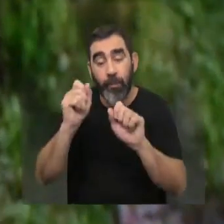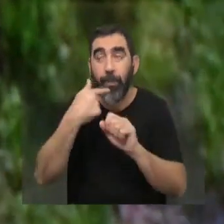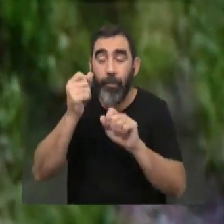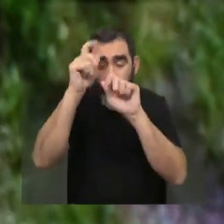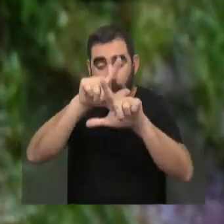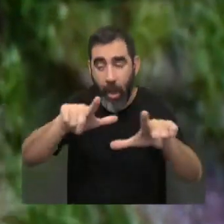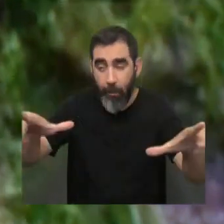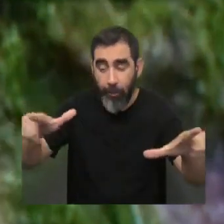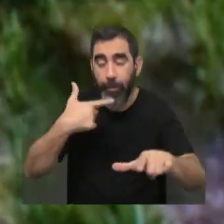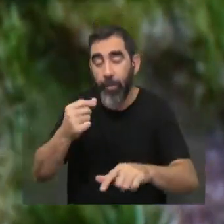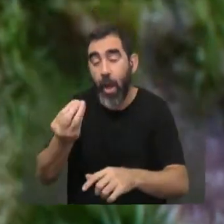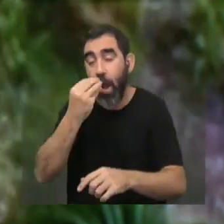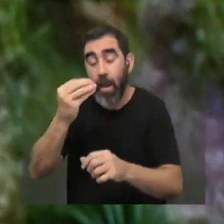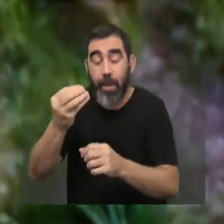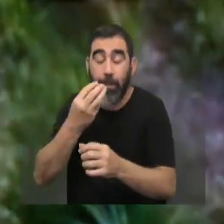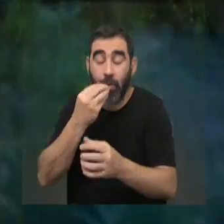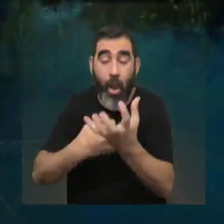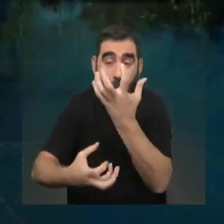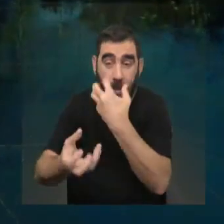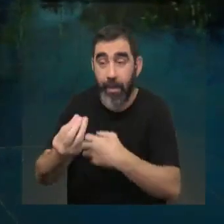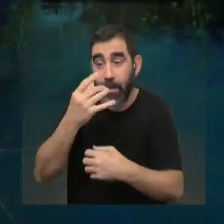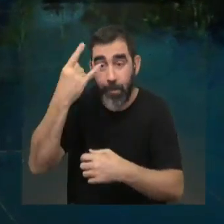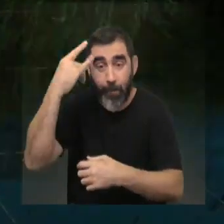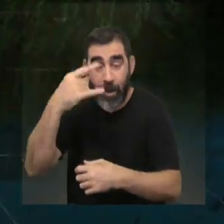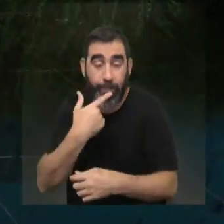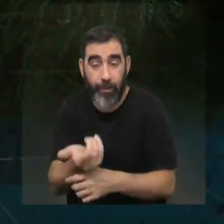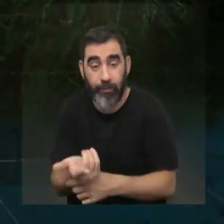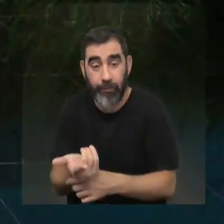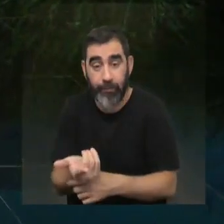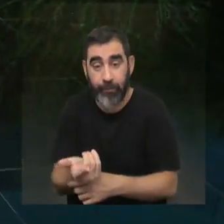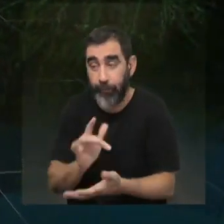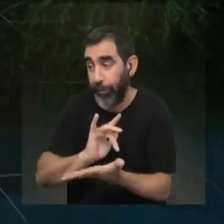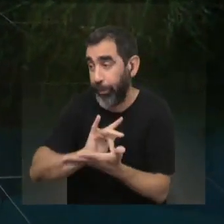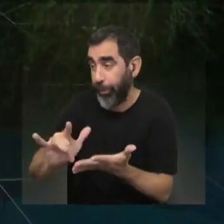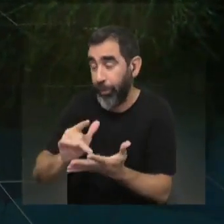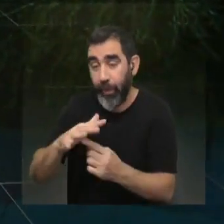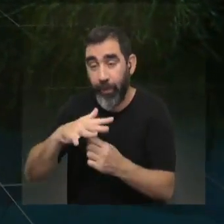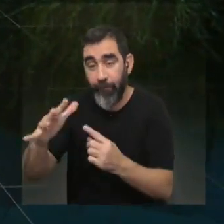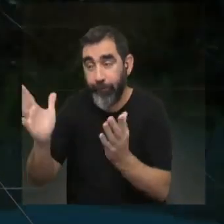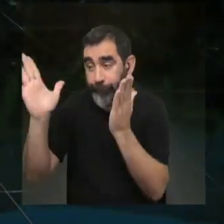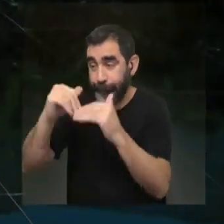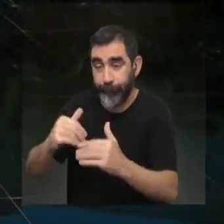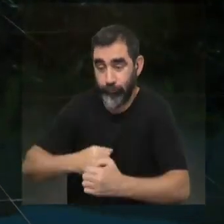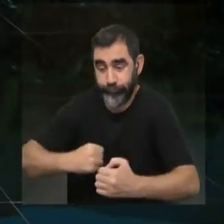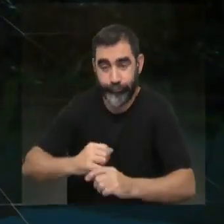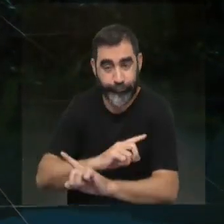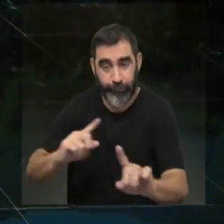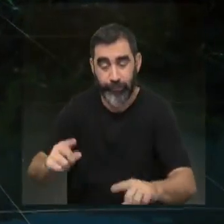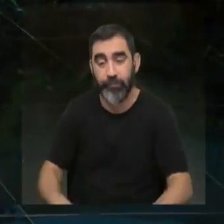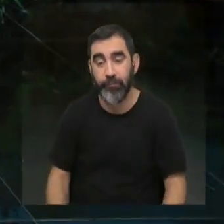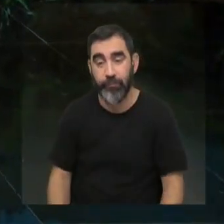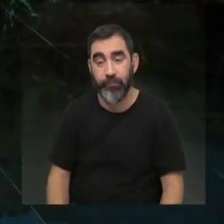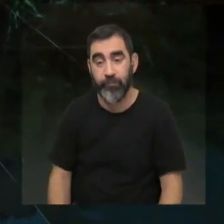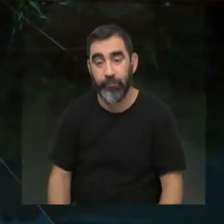dedicado a alimentar animales, a pastar ganado, si te queda pelado en invierno, difícilmente recupere. Totalmente, sí. O